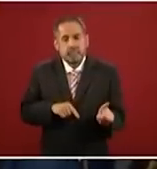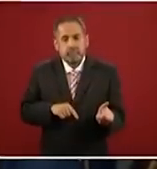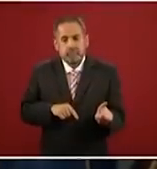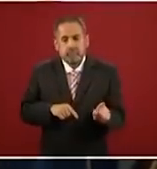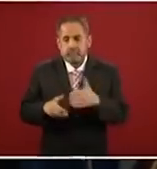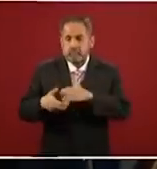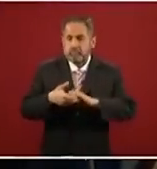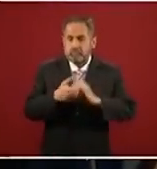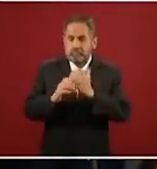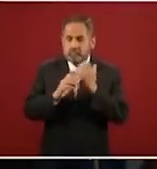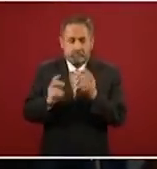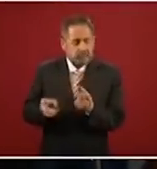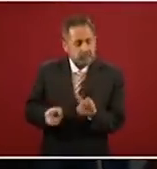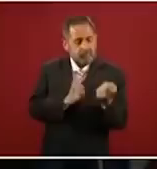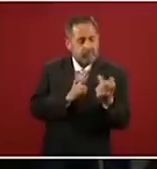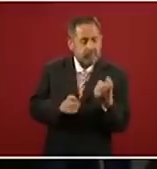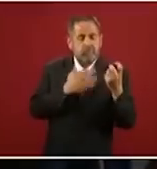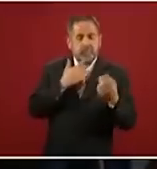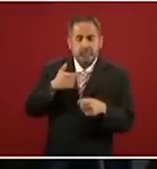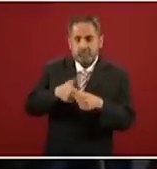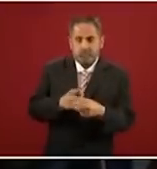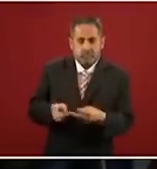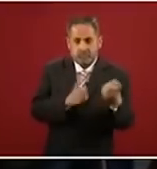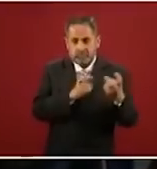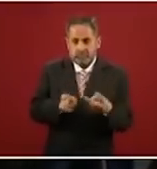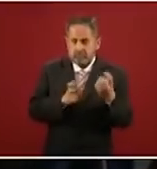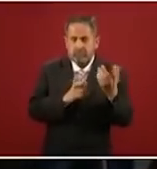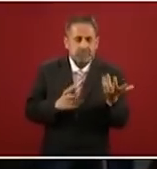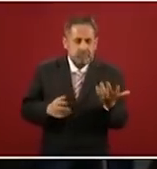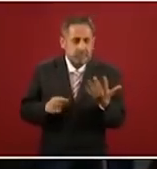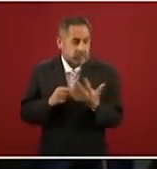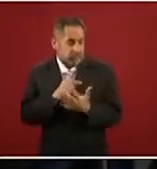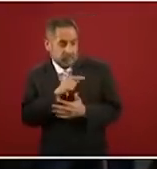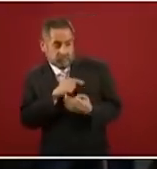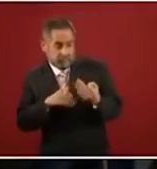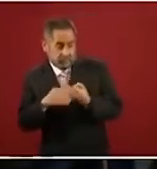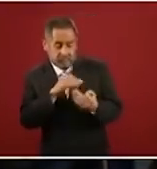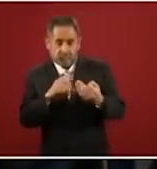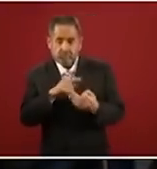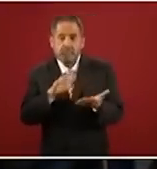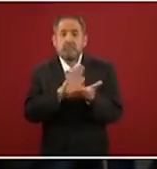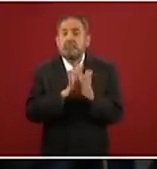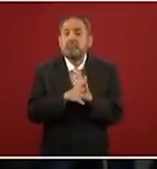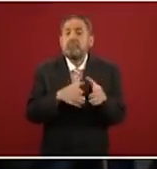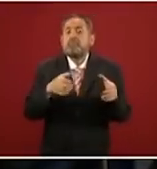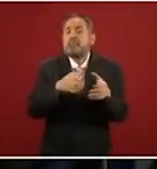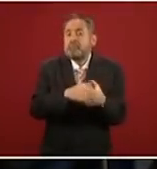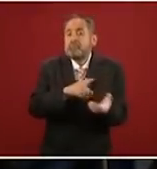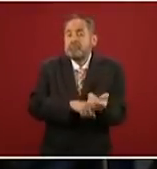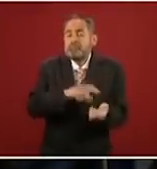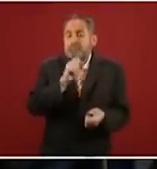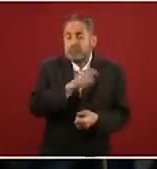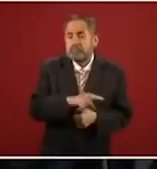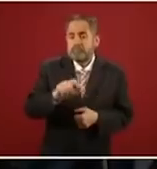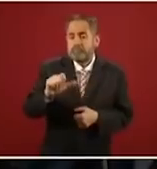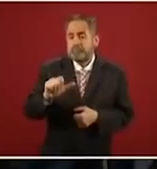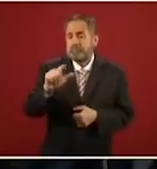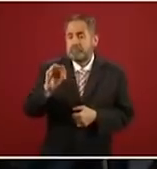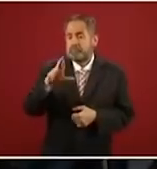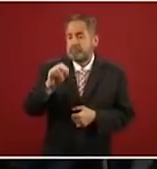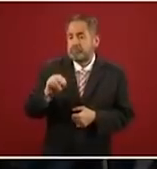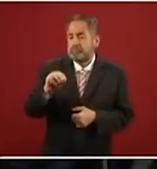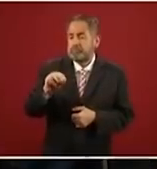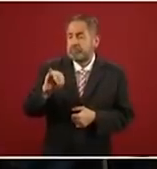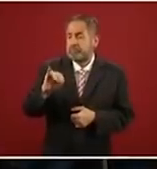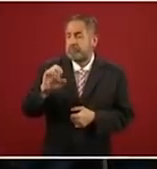pipa robando hidrocarburo de forma ilegal toda esa gente es de alfredo mier y concha jesús infante es